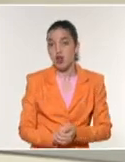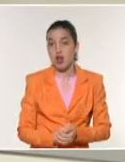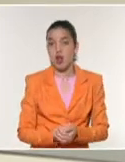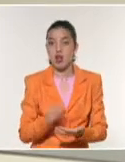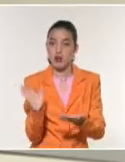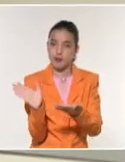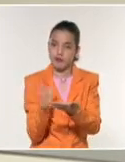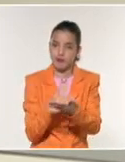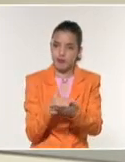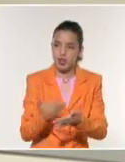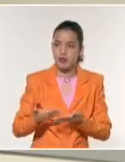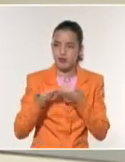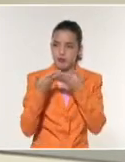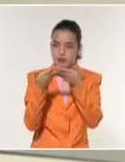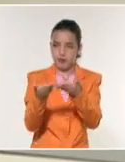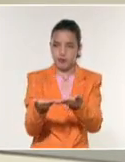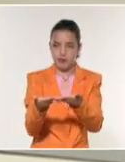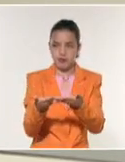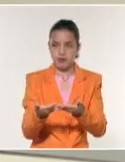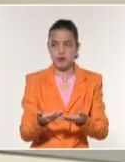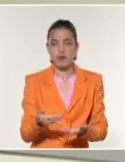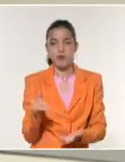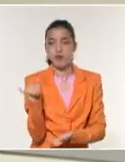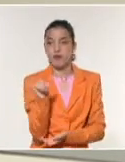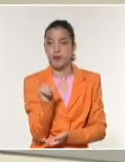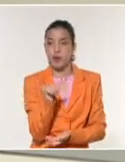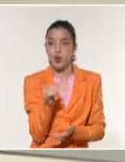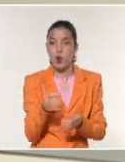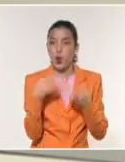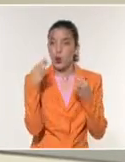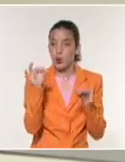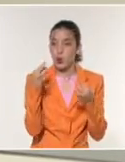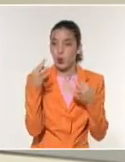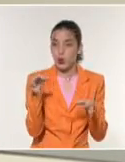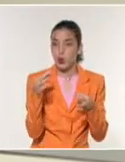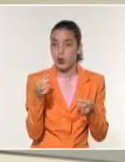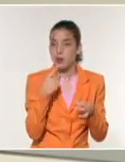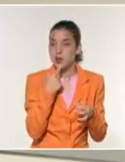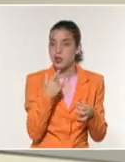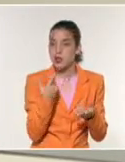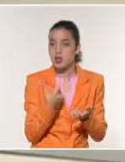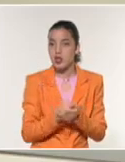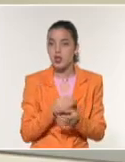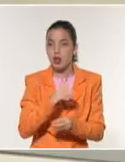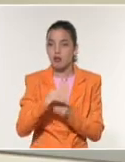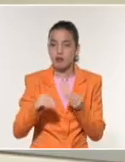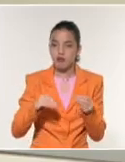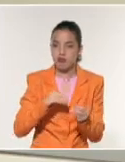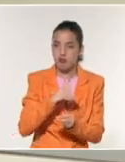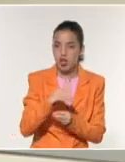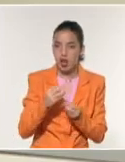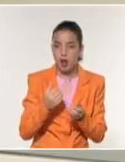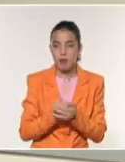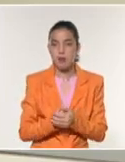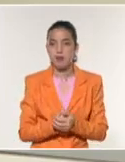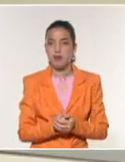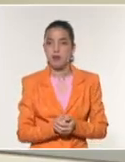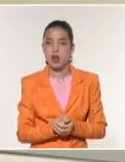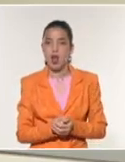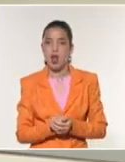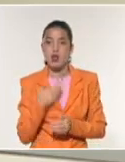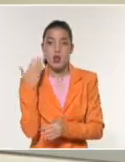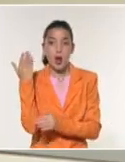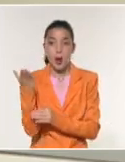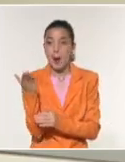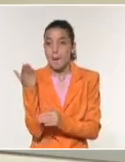ejecución y los documentos que acrediten que esta persona está salida, que ha realizado sin haberle pedido la